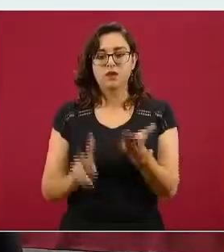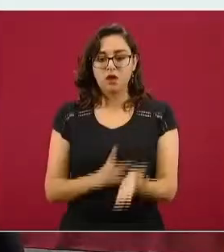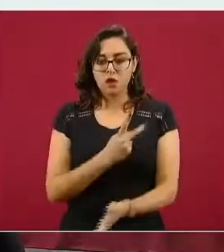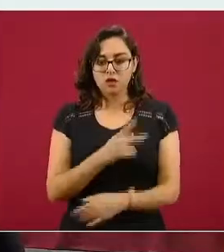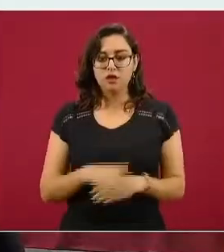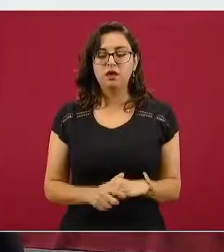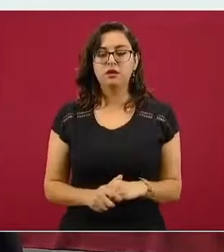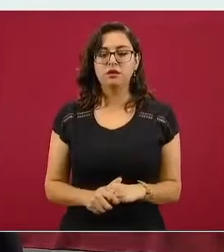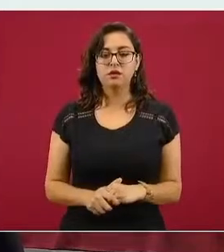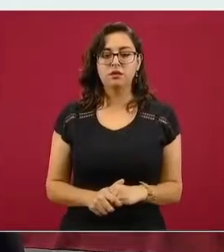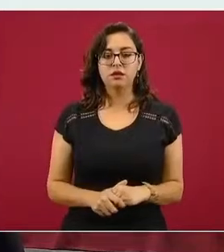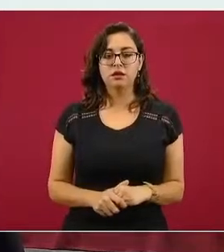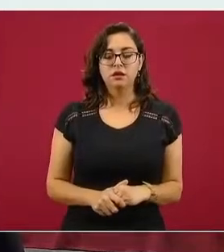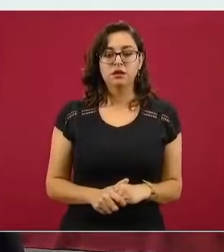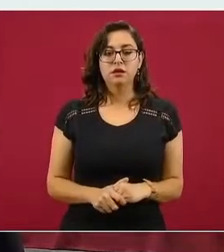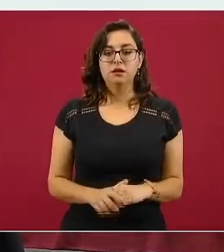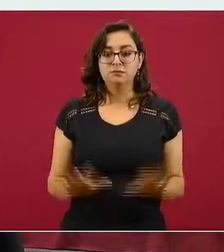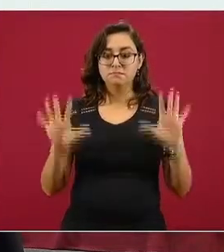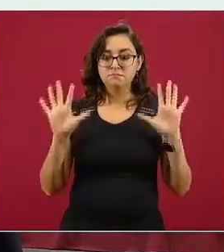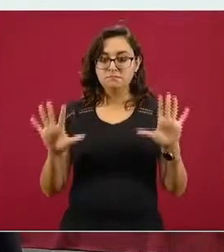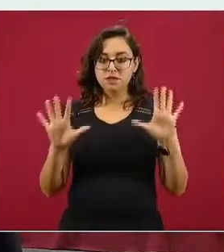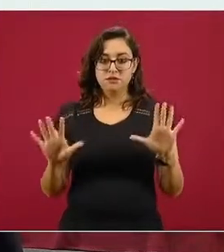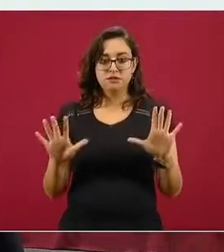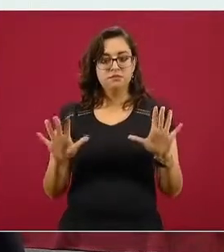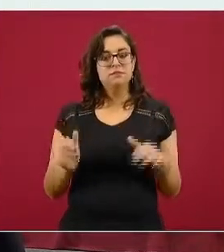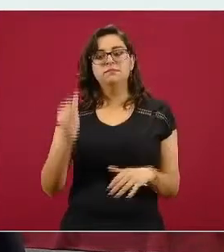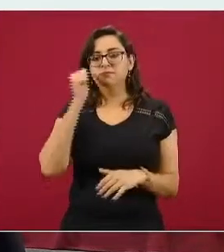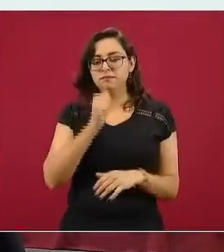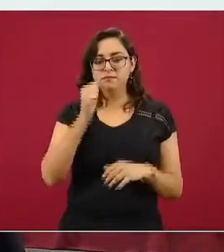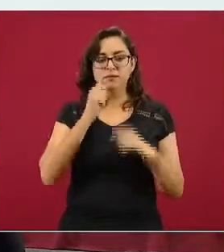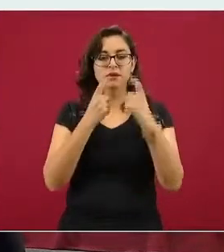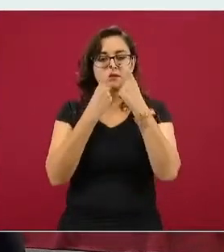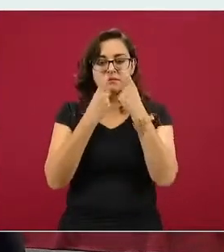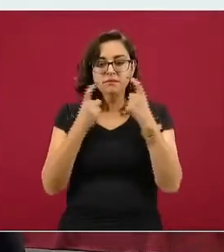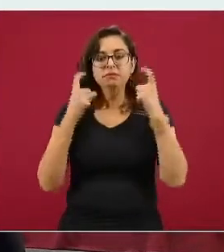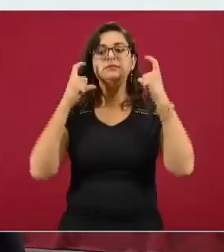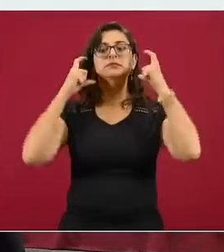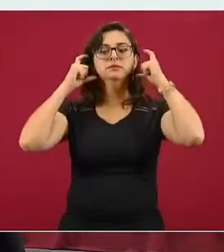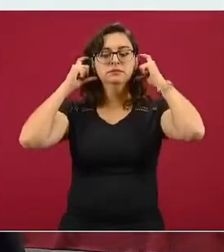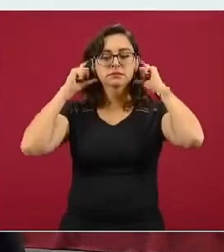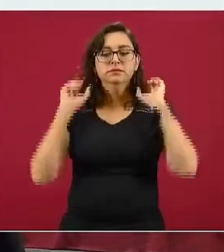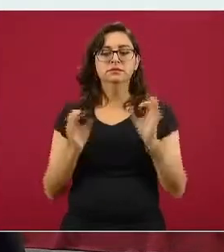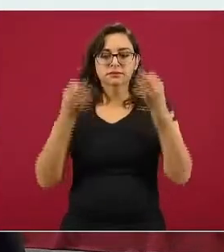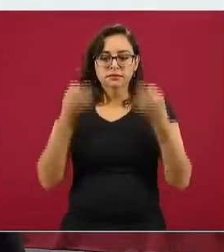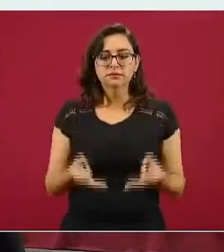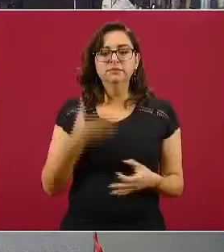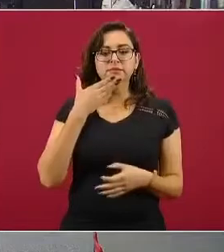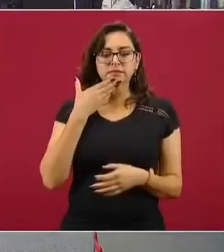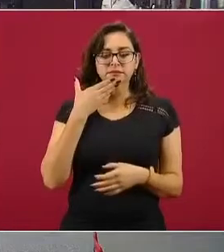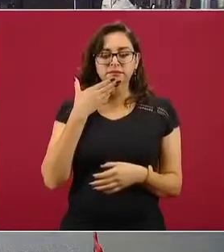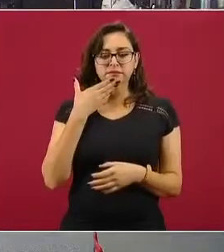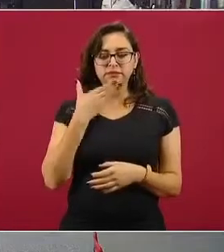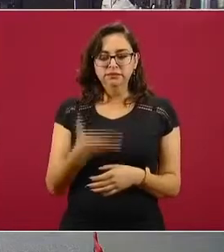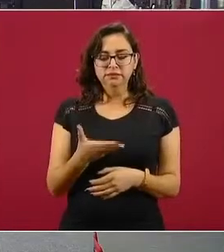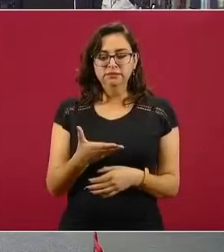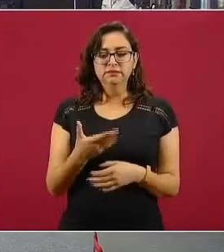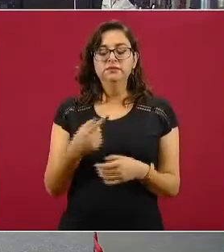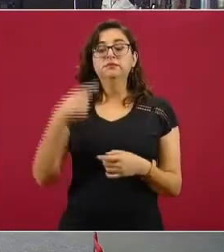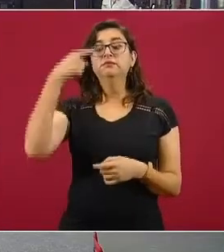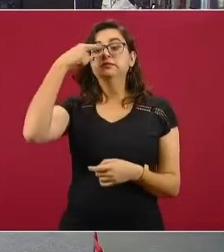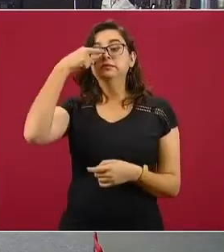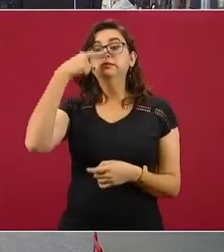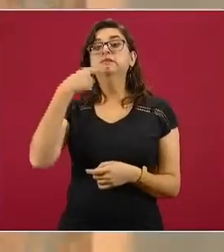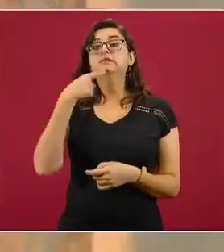manos. Usemos nuestras manos para colocar correctamente el cubrebocas, como nuestros compañeras y compañeros, cubriendo